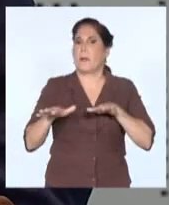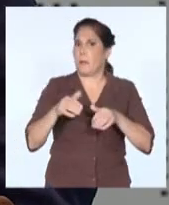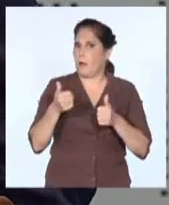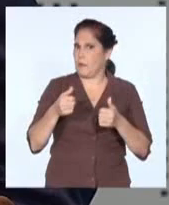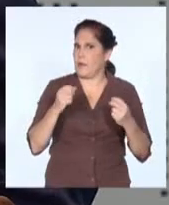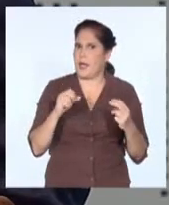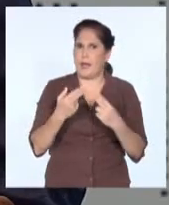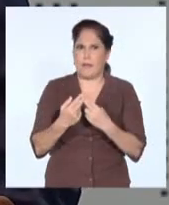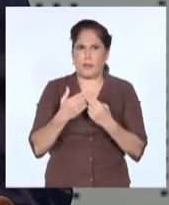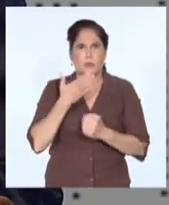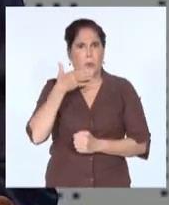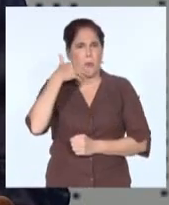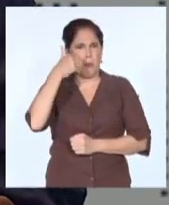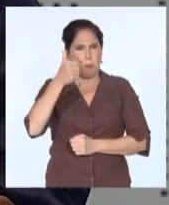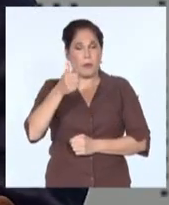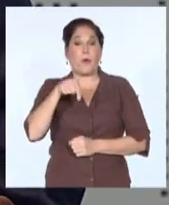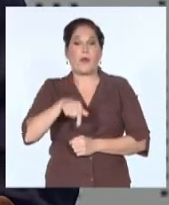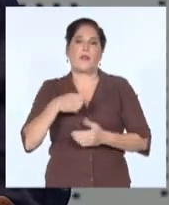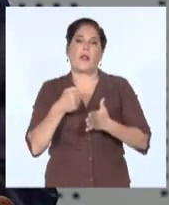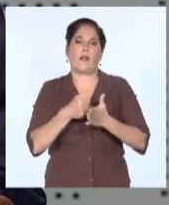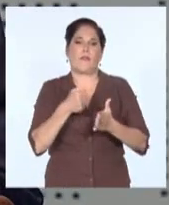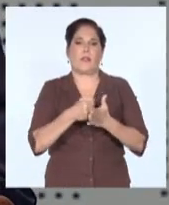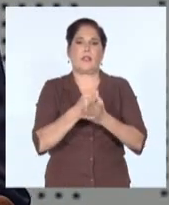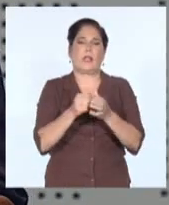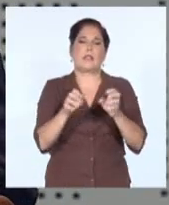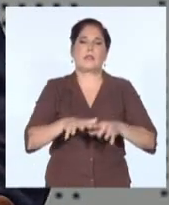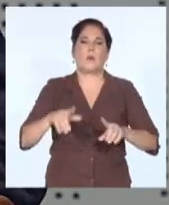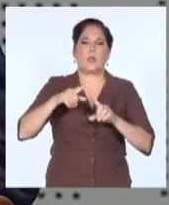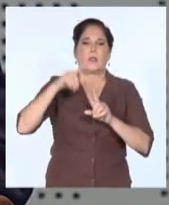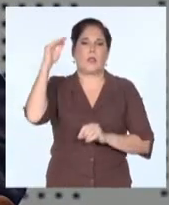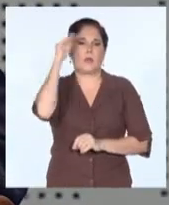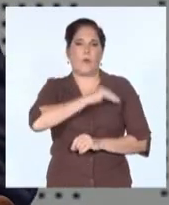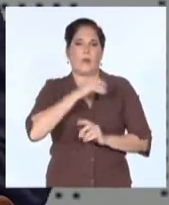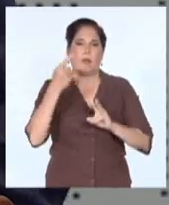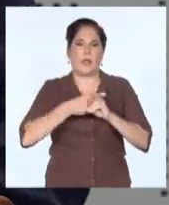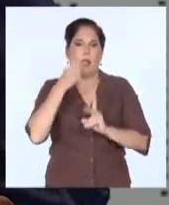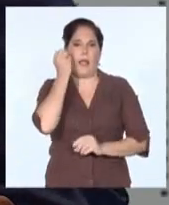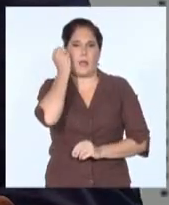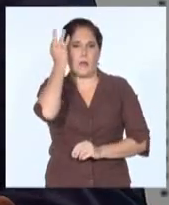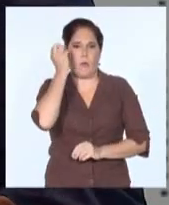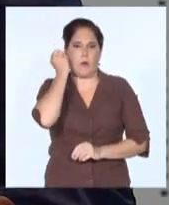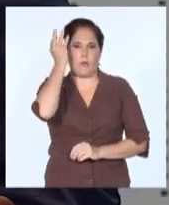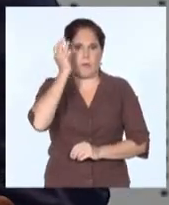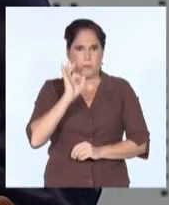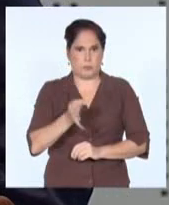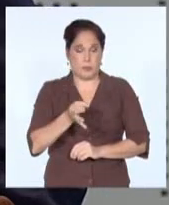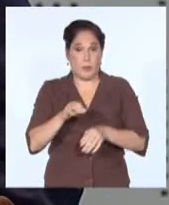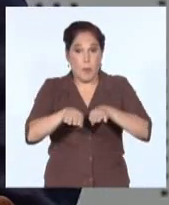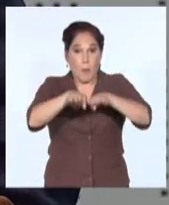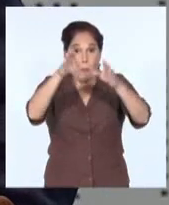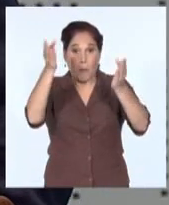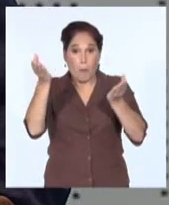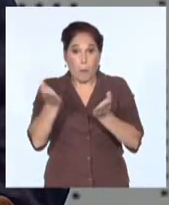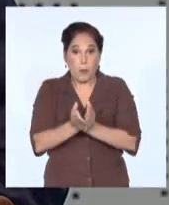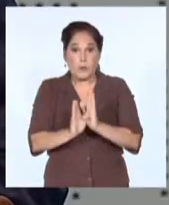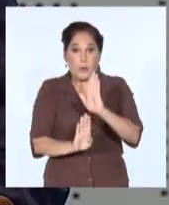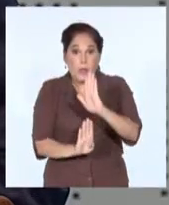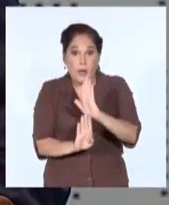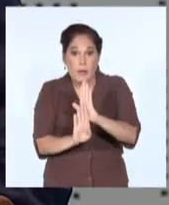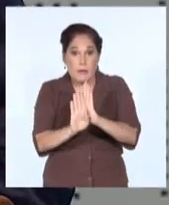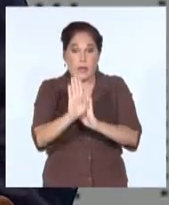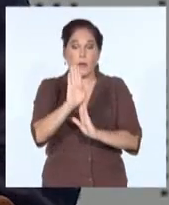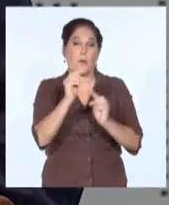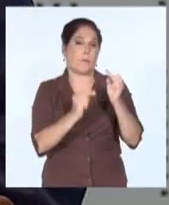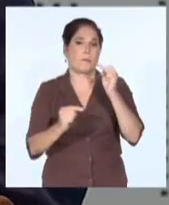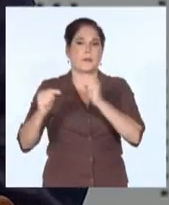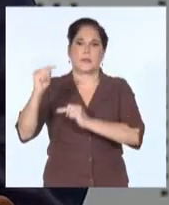le permitirá enfrentar los retos de la ciencia, tecnología y la innovación. El mundo en desarrollo es esencial para